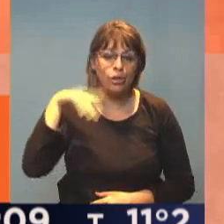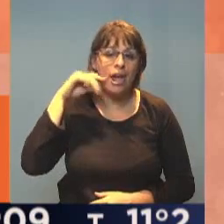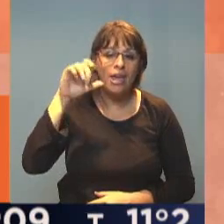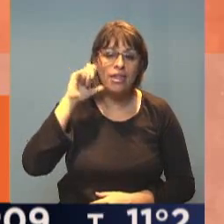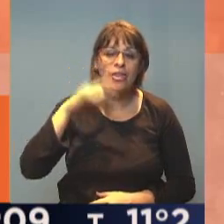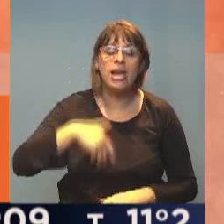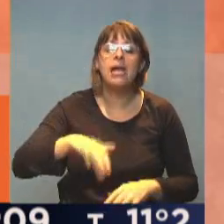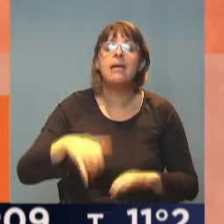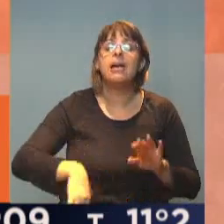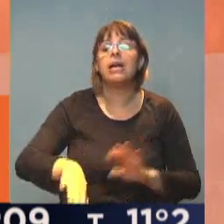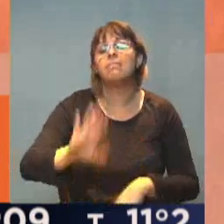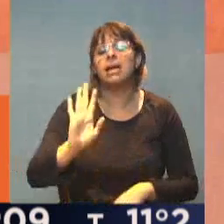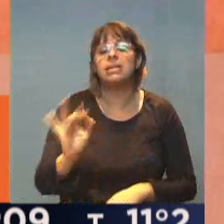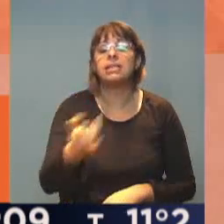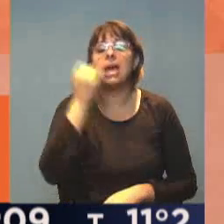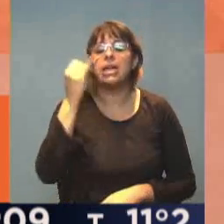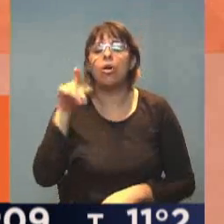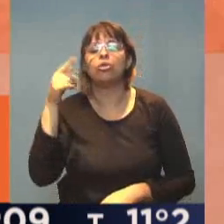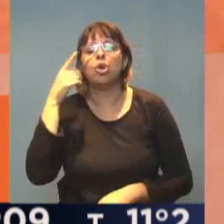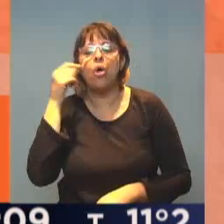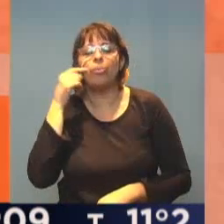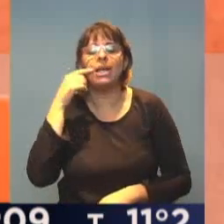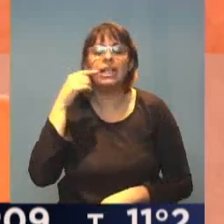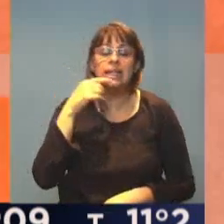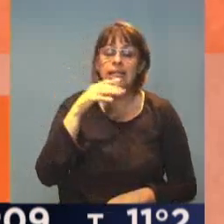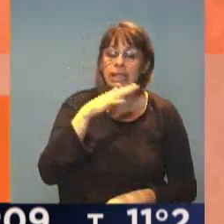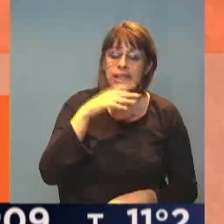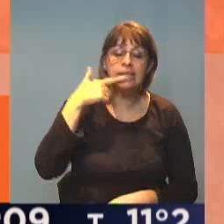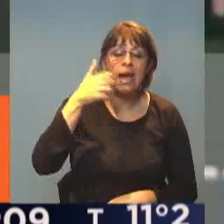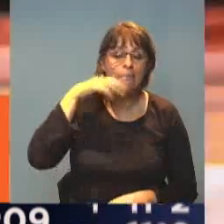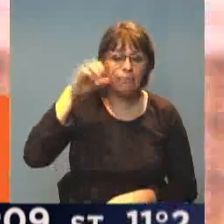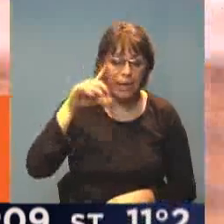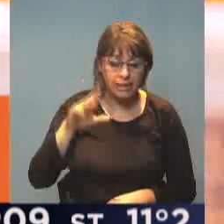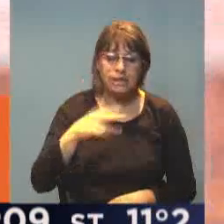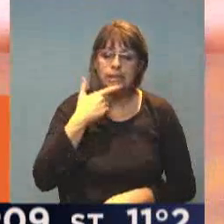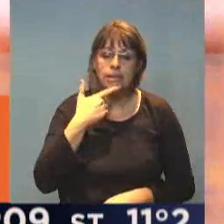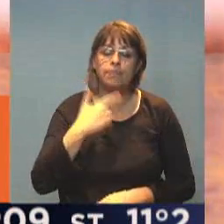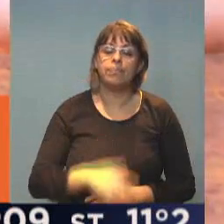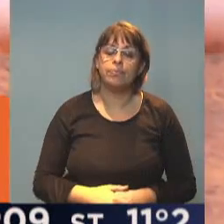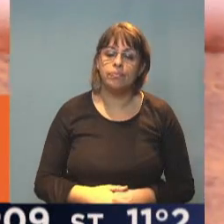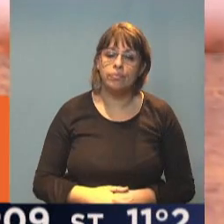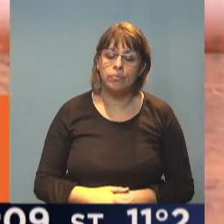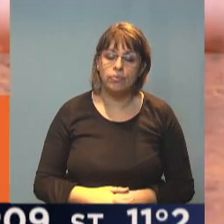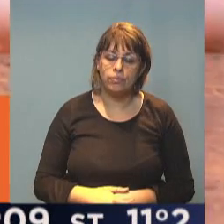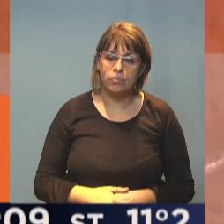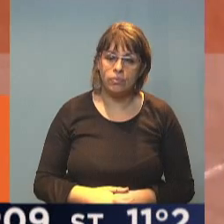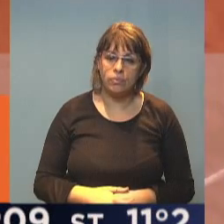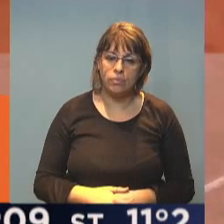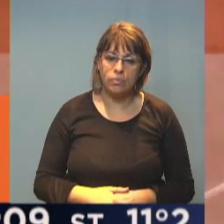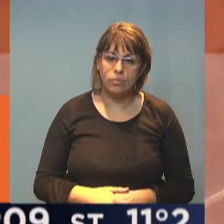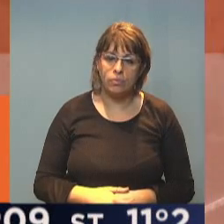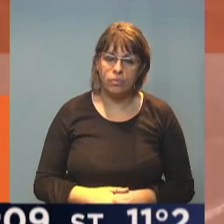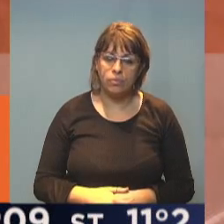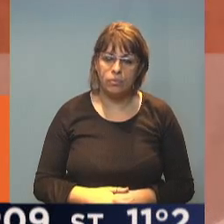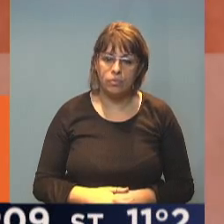los 14 Grand Slam de Sampras y ya solo tiene por delante en la lista los 18 del suizo